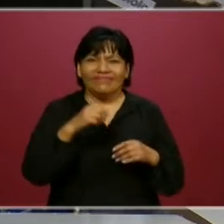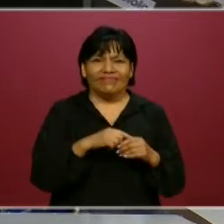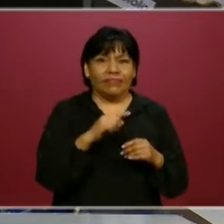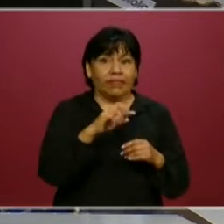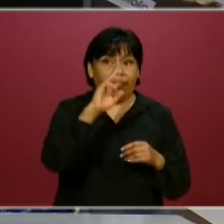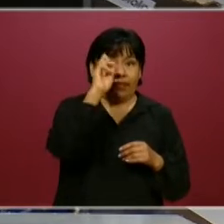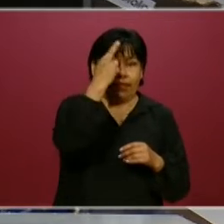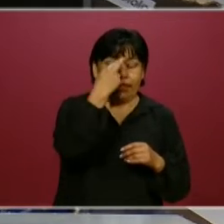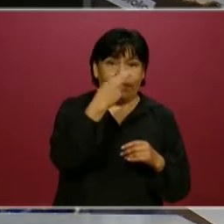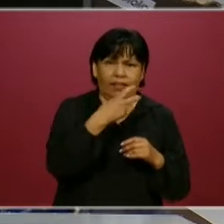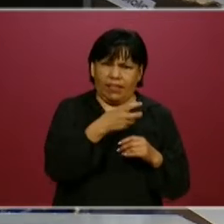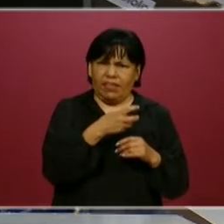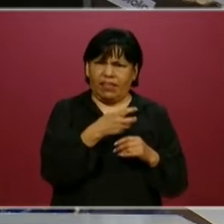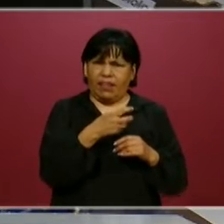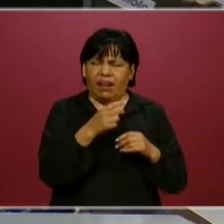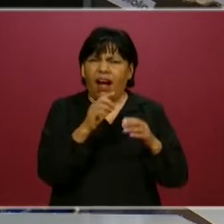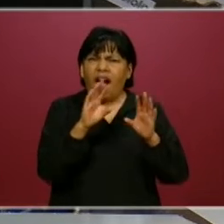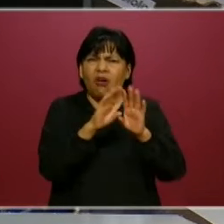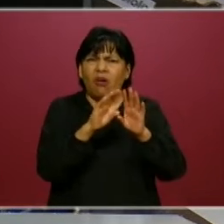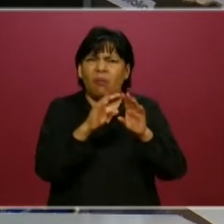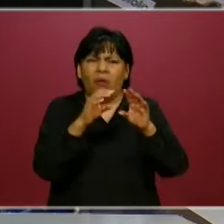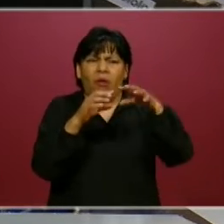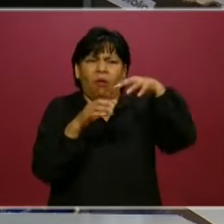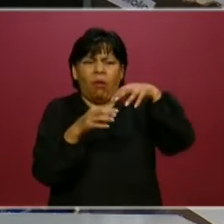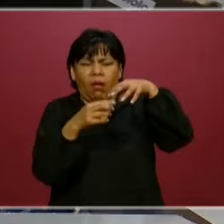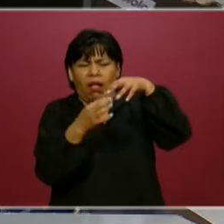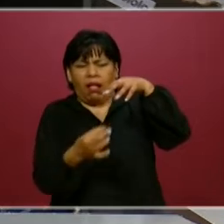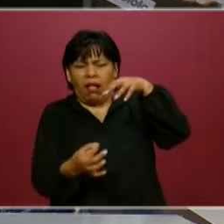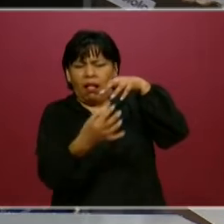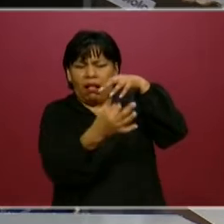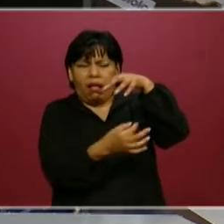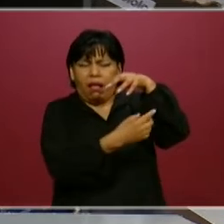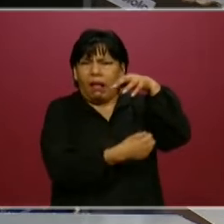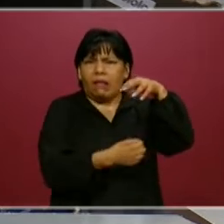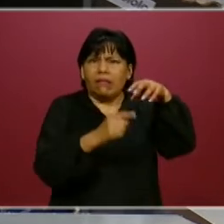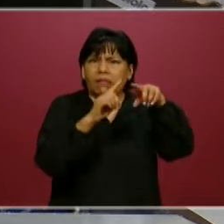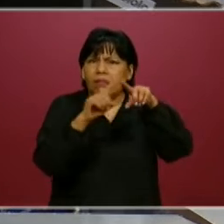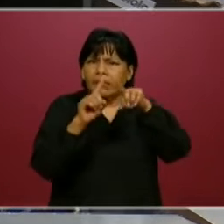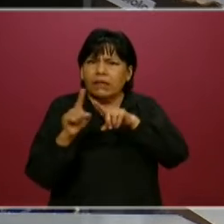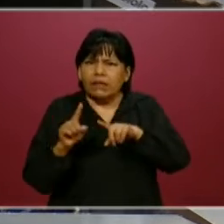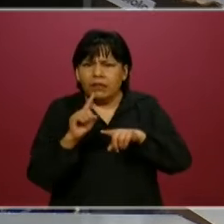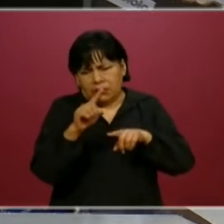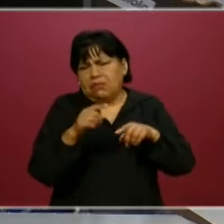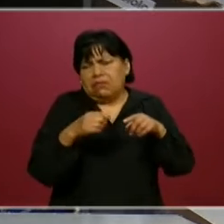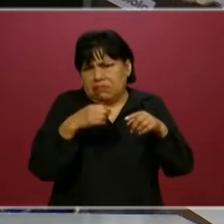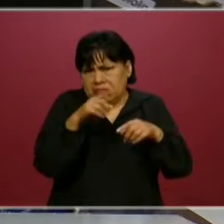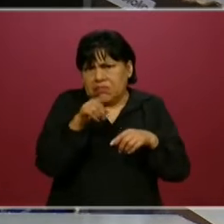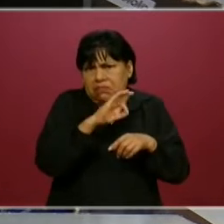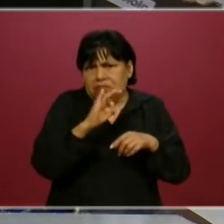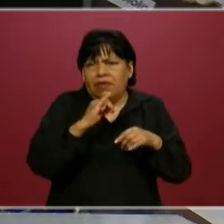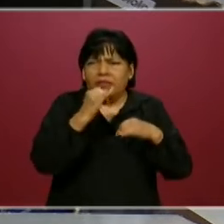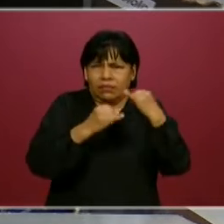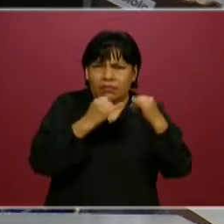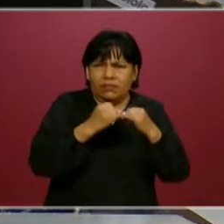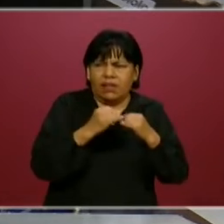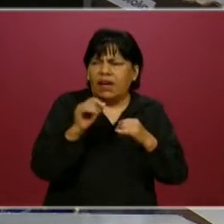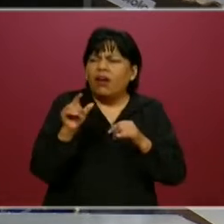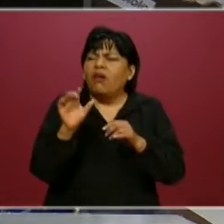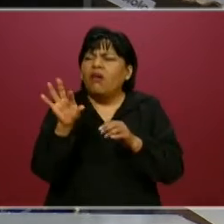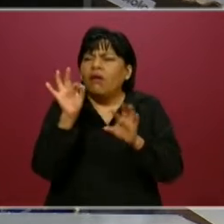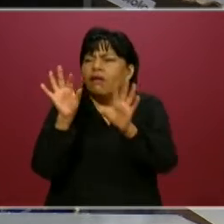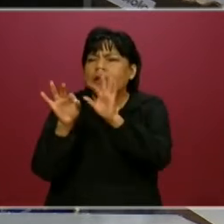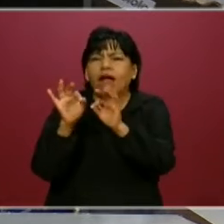recuerda que el pulpo tiene tentáculos de diferentes tamaños por lo tanto no importa que juegues con los tamaños de tus pinzas